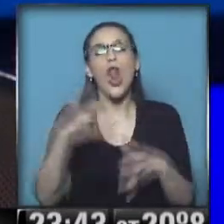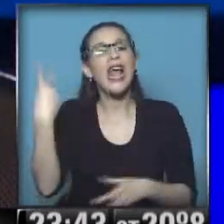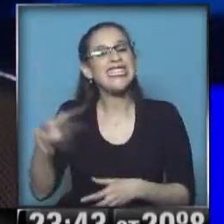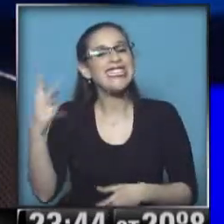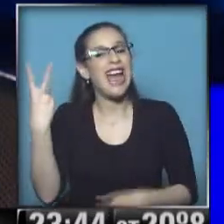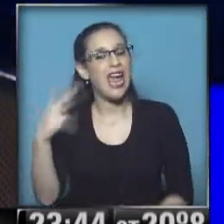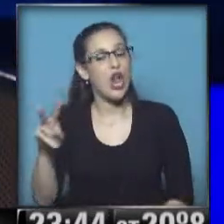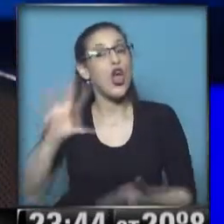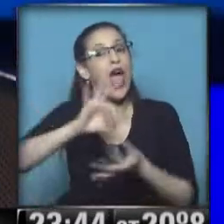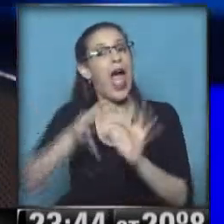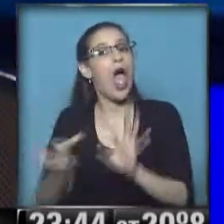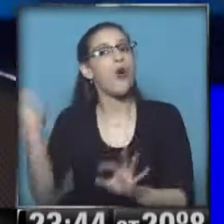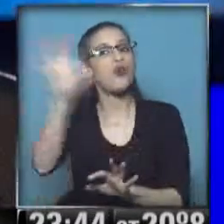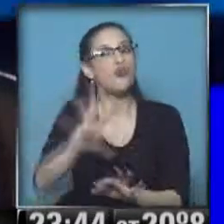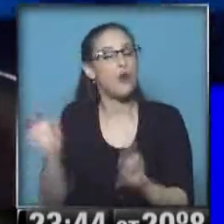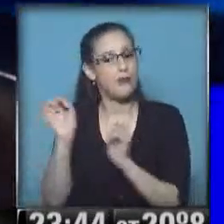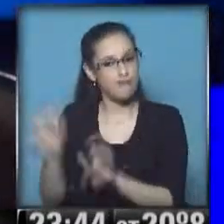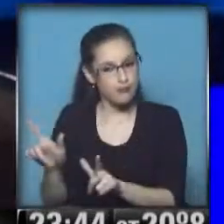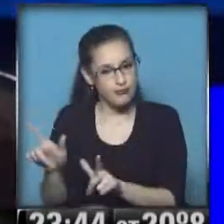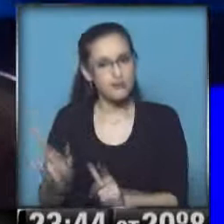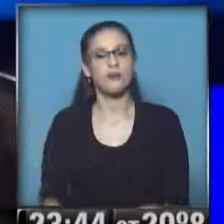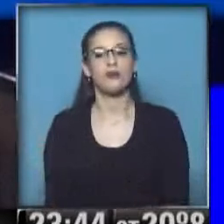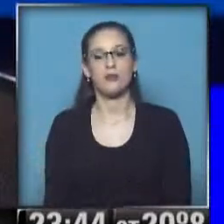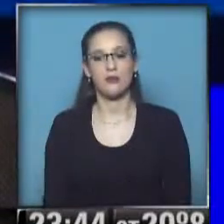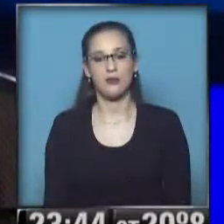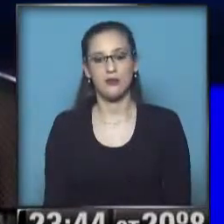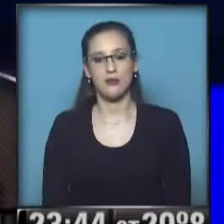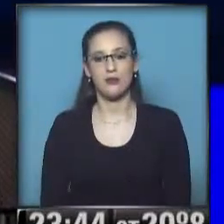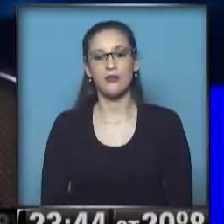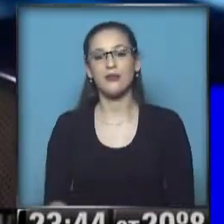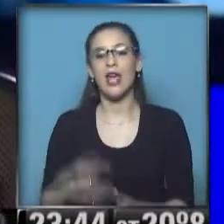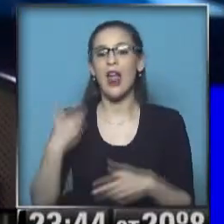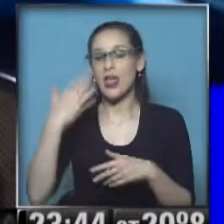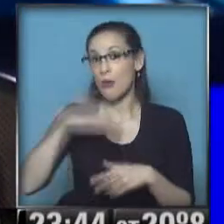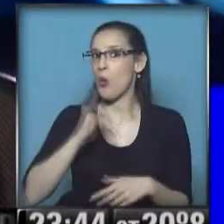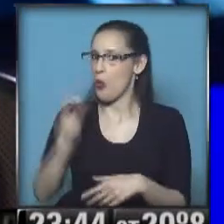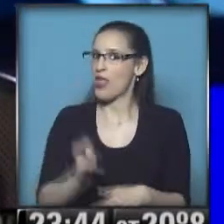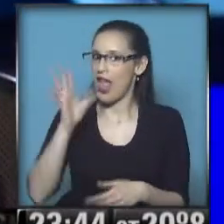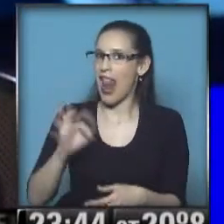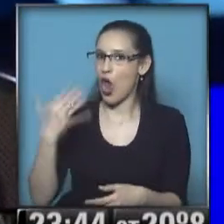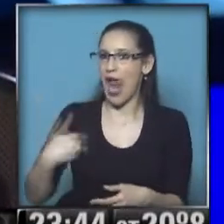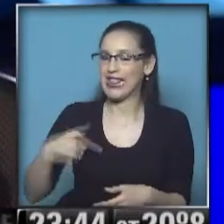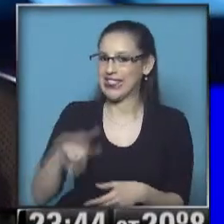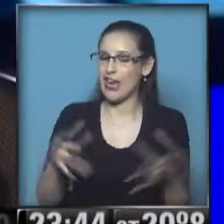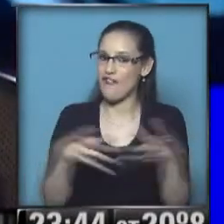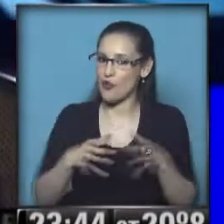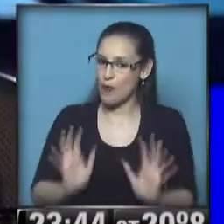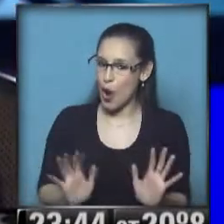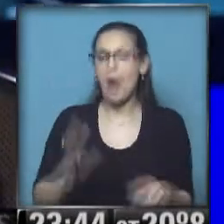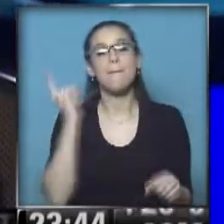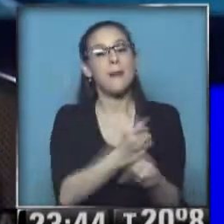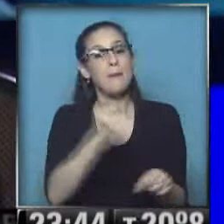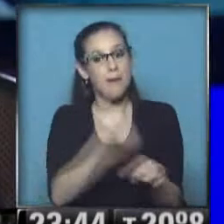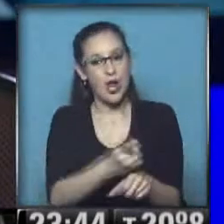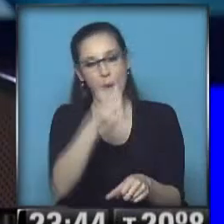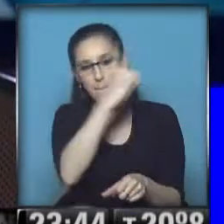Europa concretamente. Qué te guay. Dejo unos minutos más como para que te aísles de lo que te voy a contar después del fútbol argentino. Primero vamos a hablar del Atlético de Madrid del